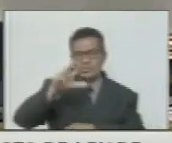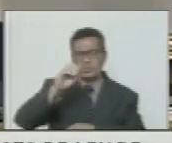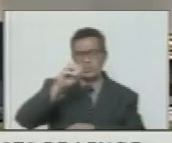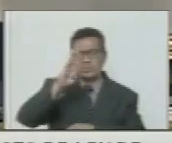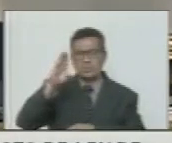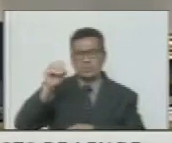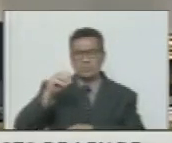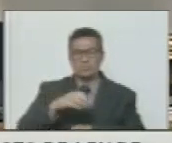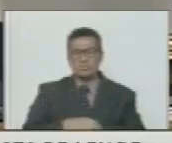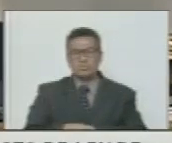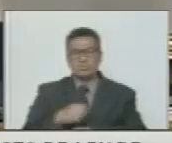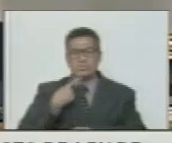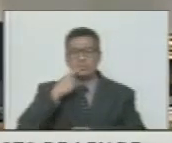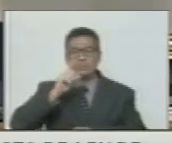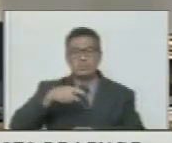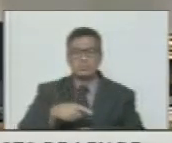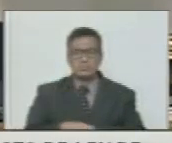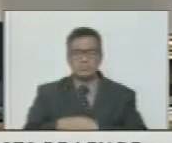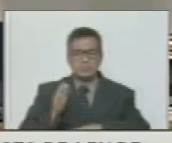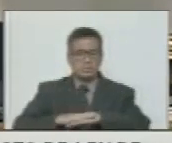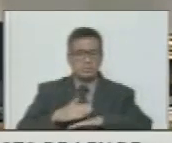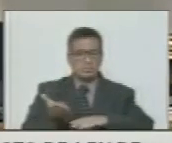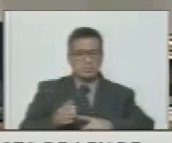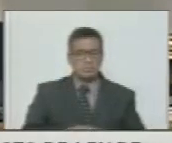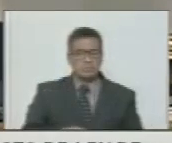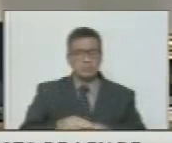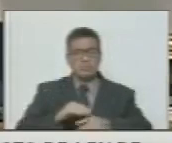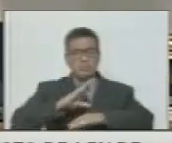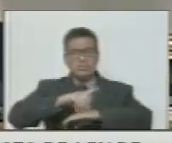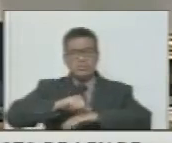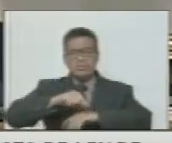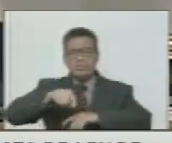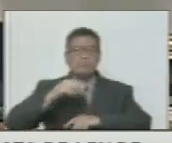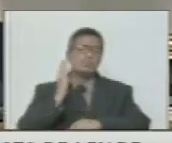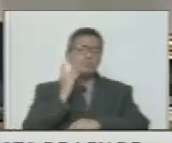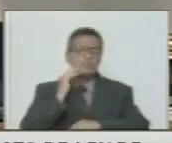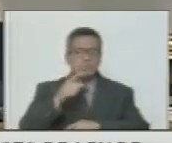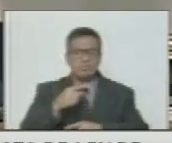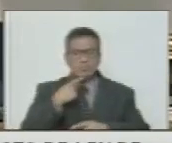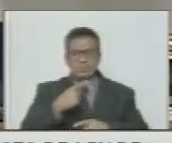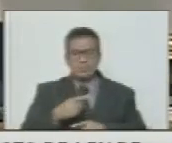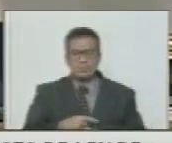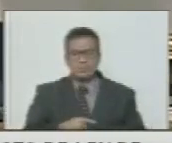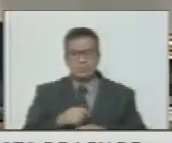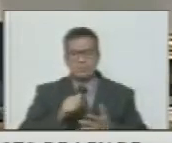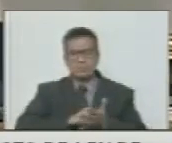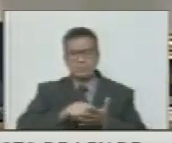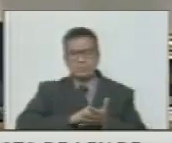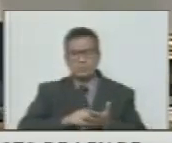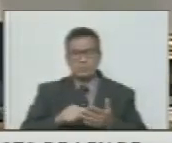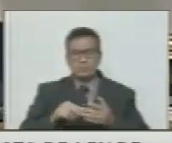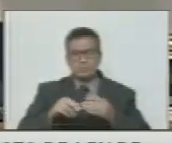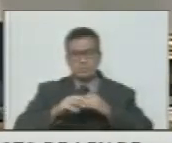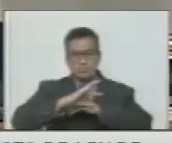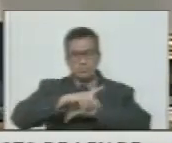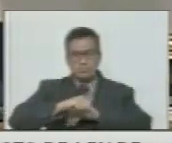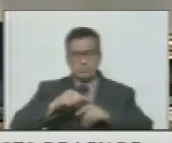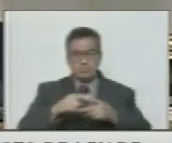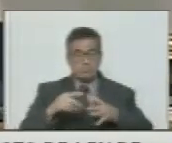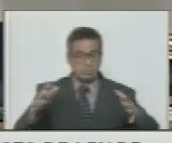Lobo. Y también respecto a los delitos por corrupción, propongo que se coloquen delitos